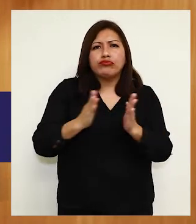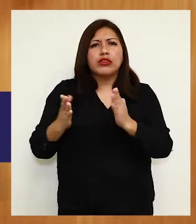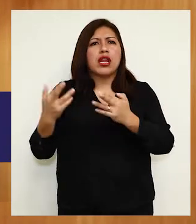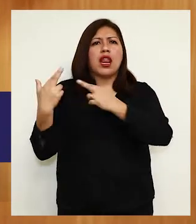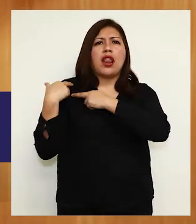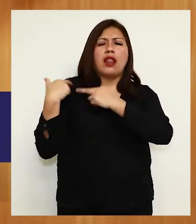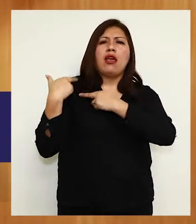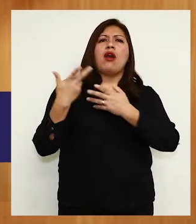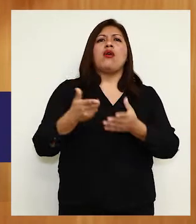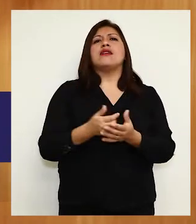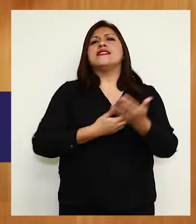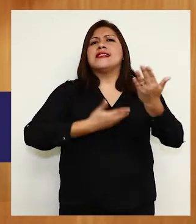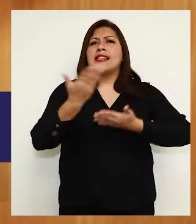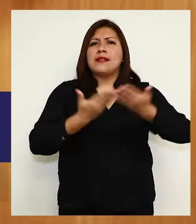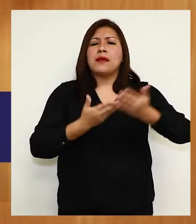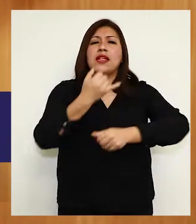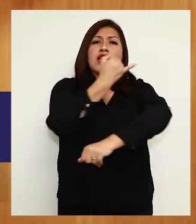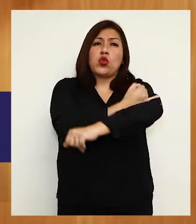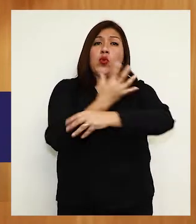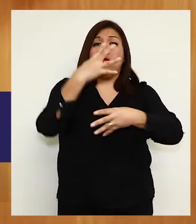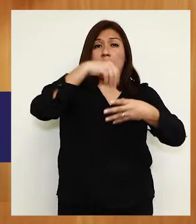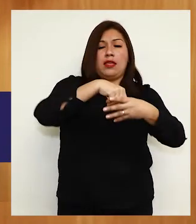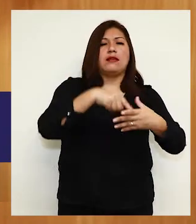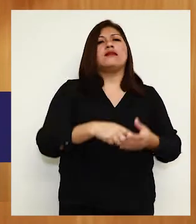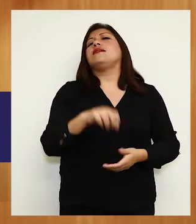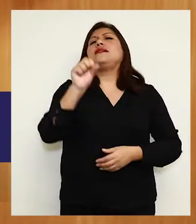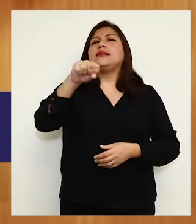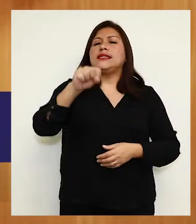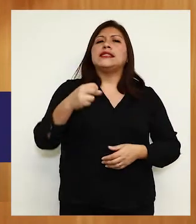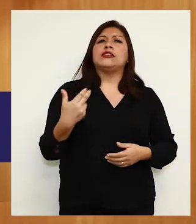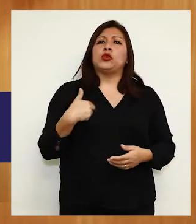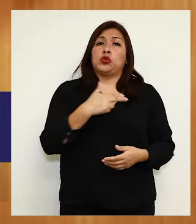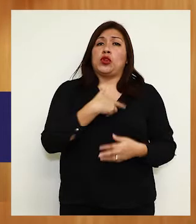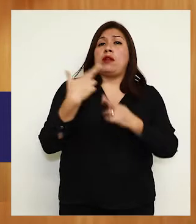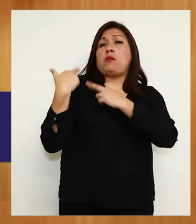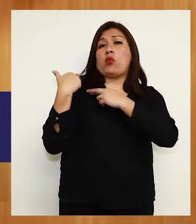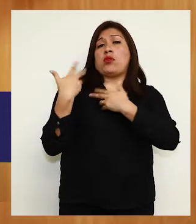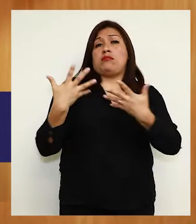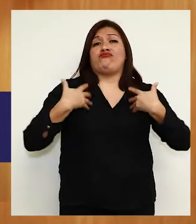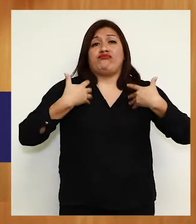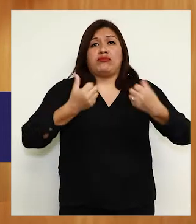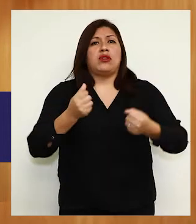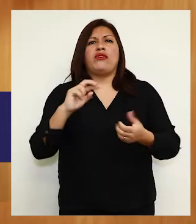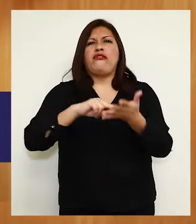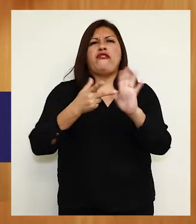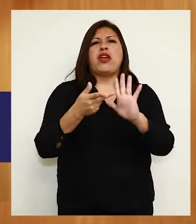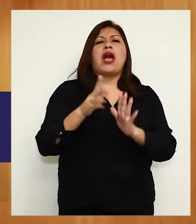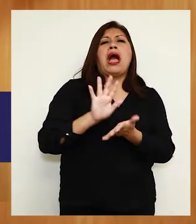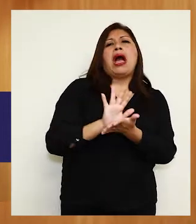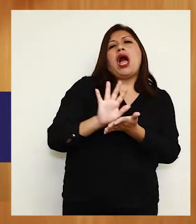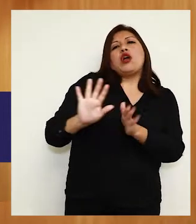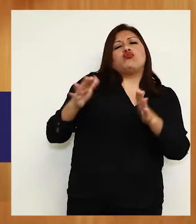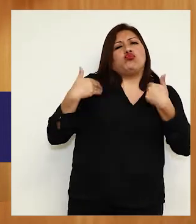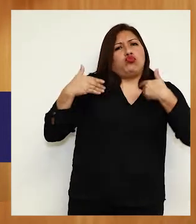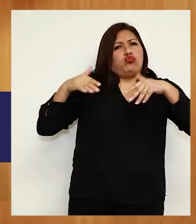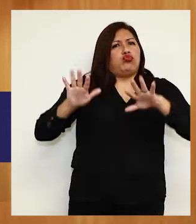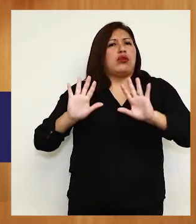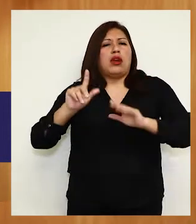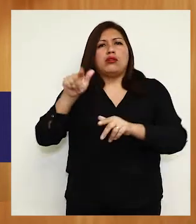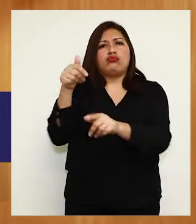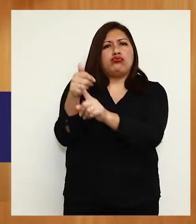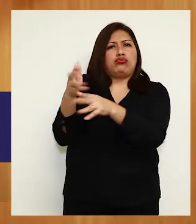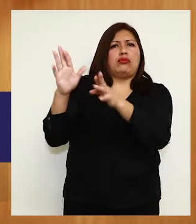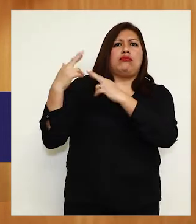del Instituto Nacional de Rehabilitación. Siendo nosotros del sector salud, no podíamos quedarnos ajenos a